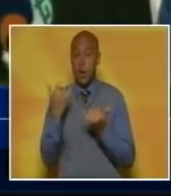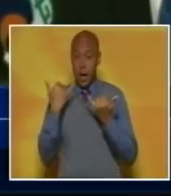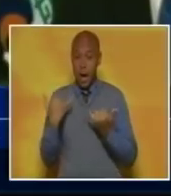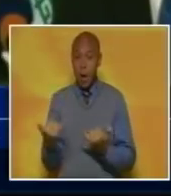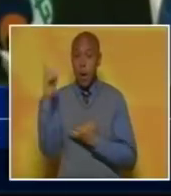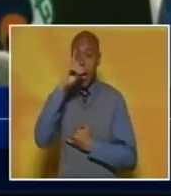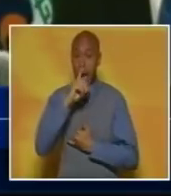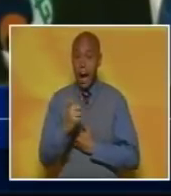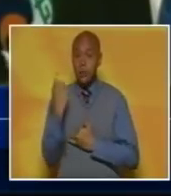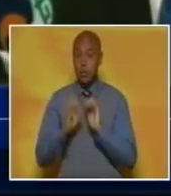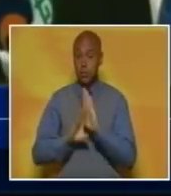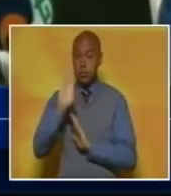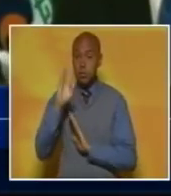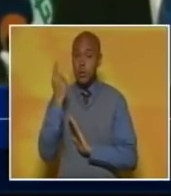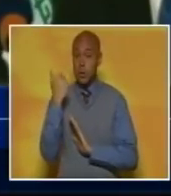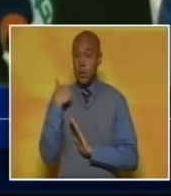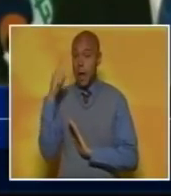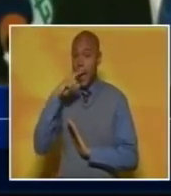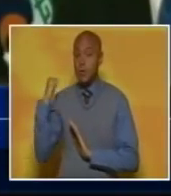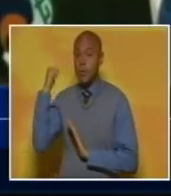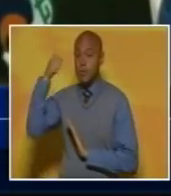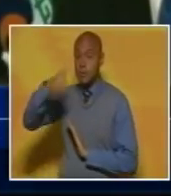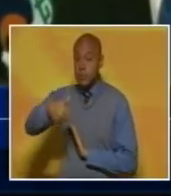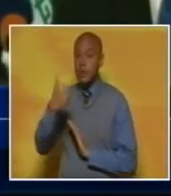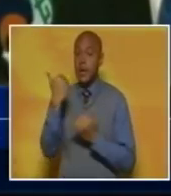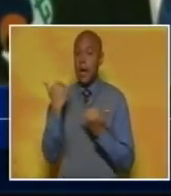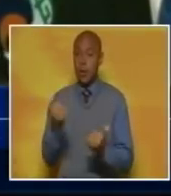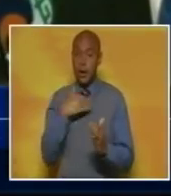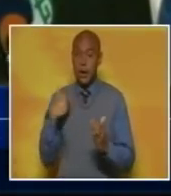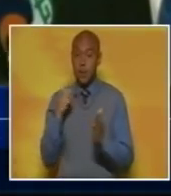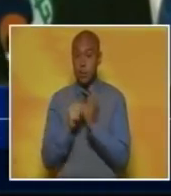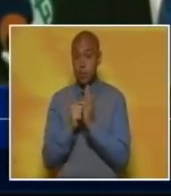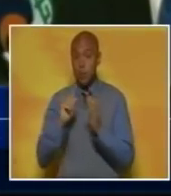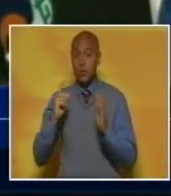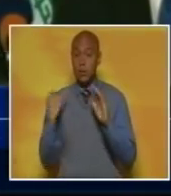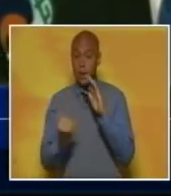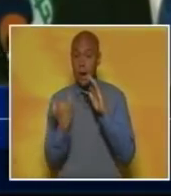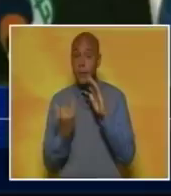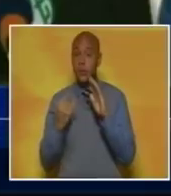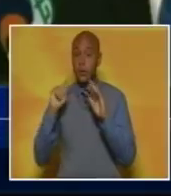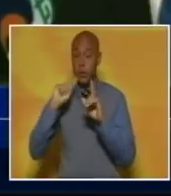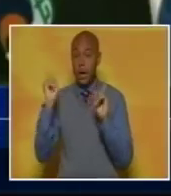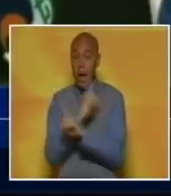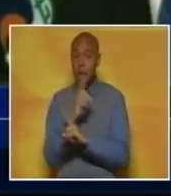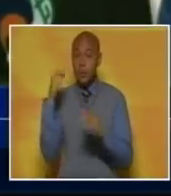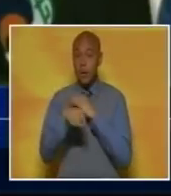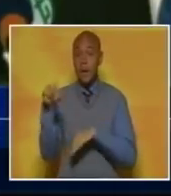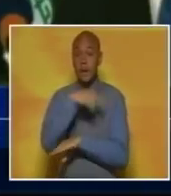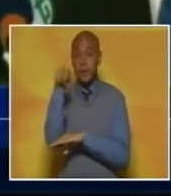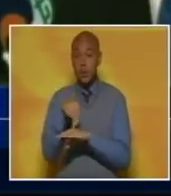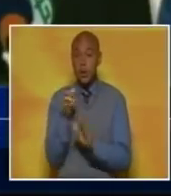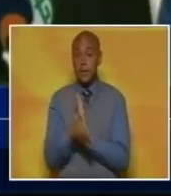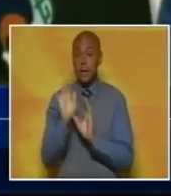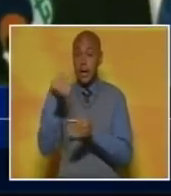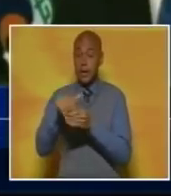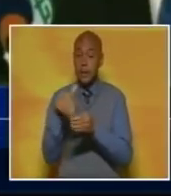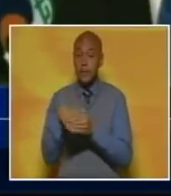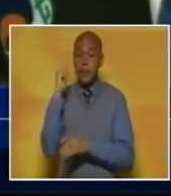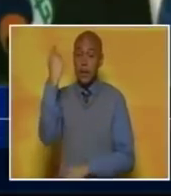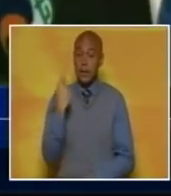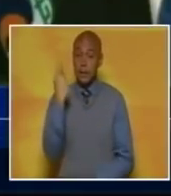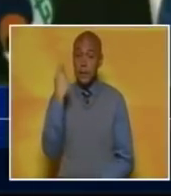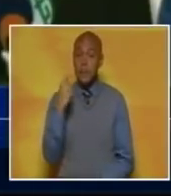año, como lo venimos haciendo desde el año pasado, hacia la reinstitucionalización de la Asamblea Nacional a través de las elecciones